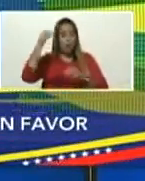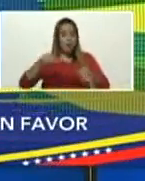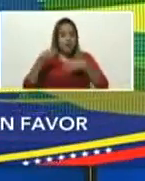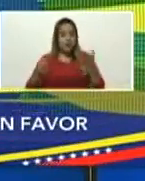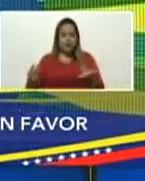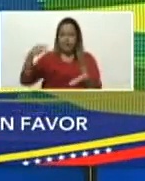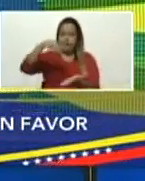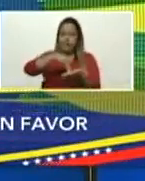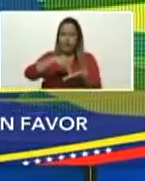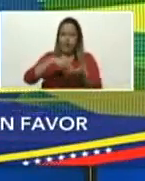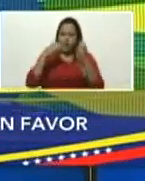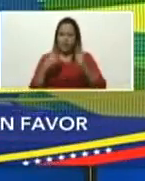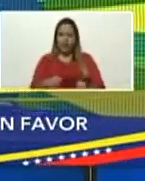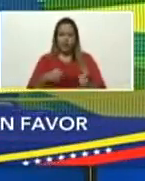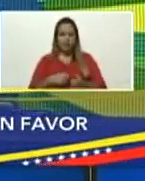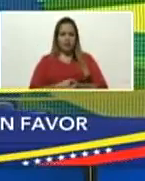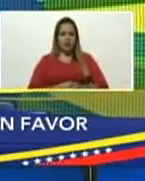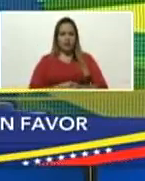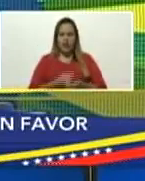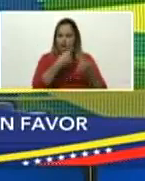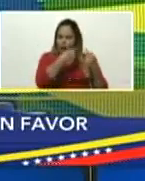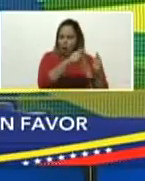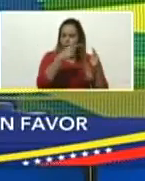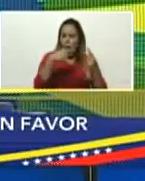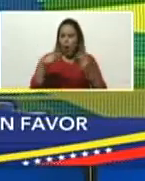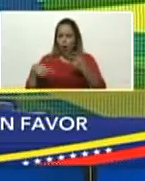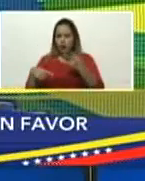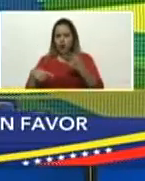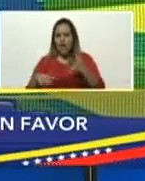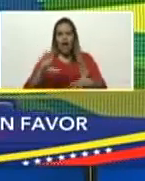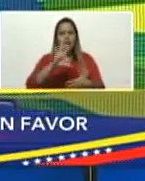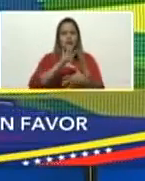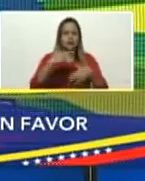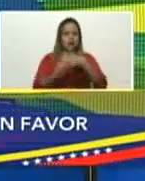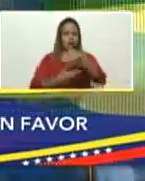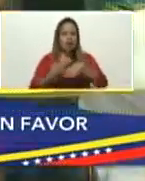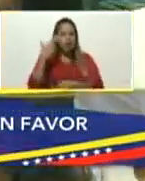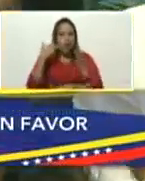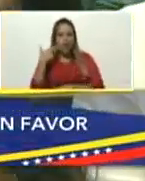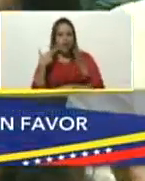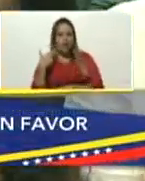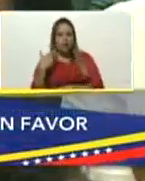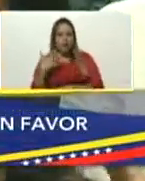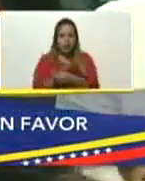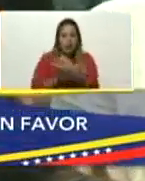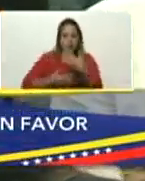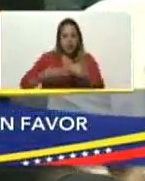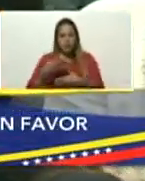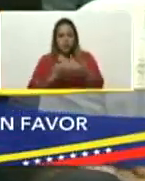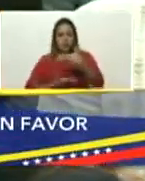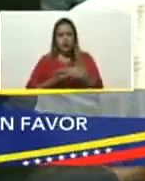entre otros, que nuestra América rebelde y morena, mestiza y